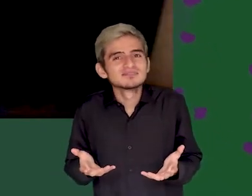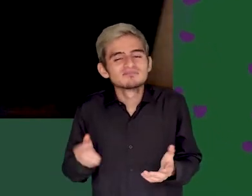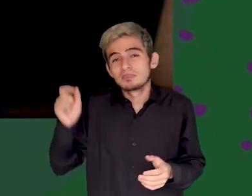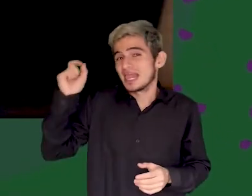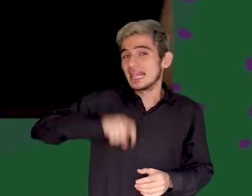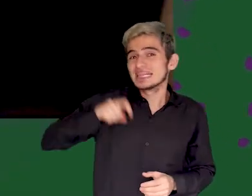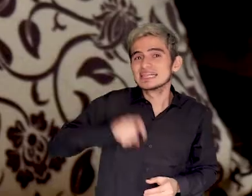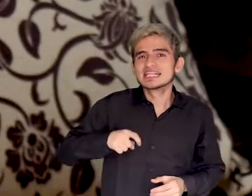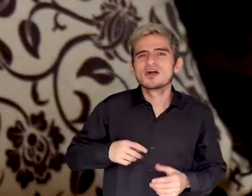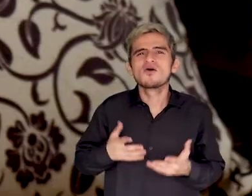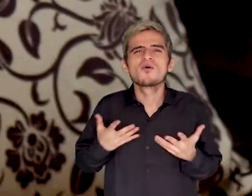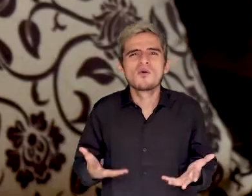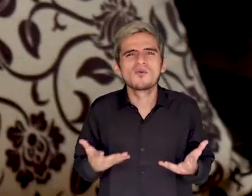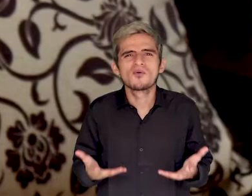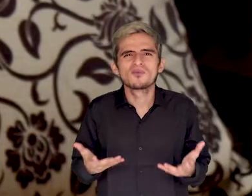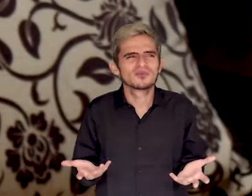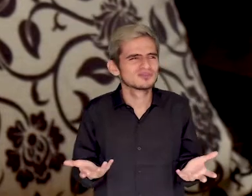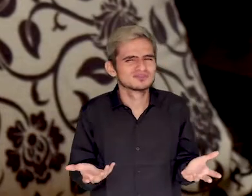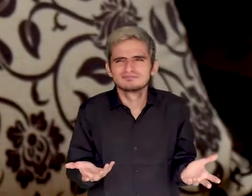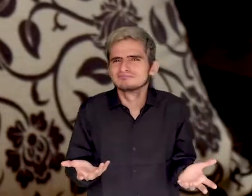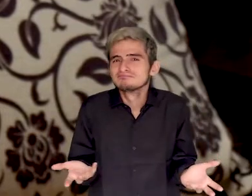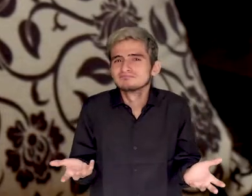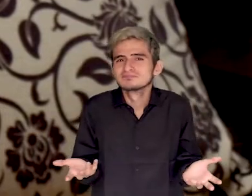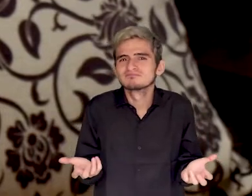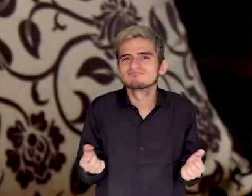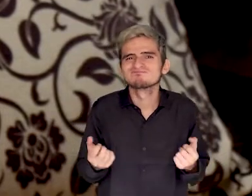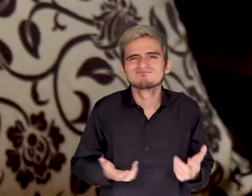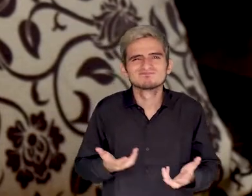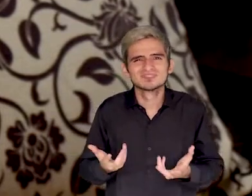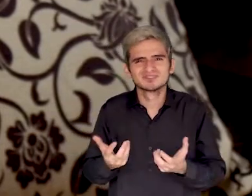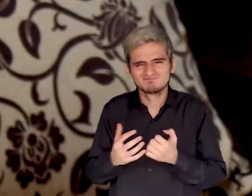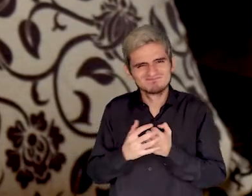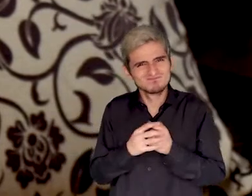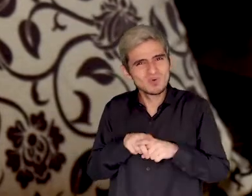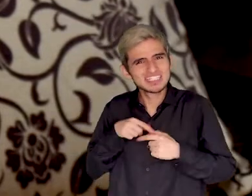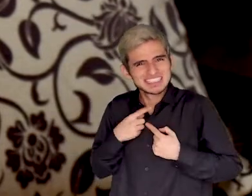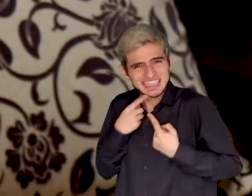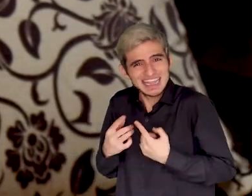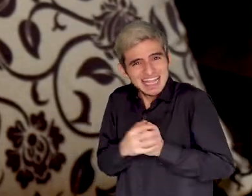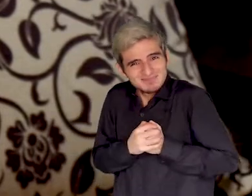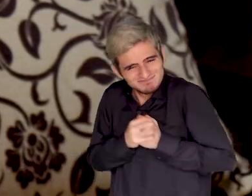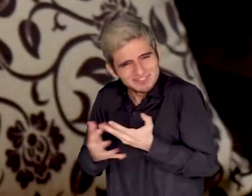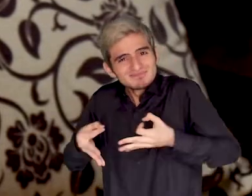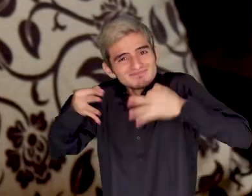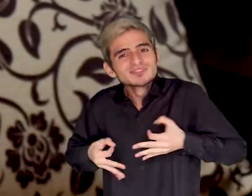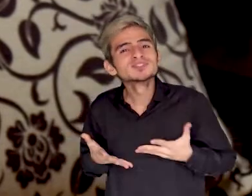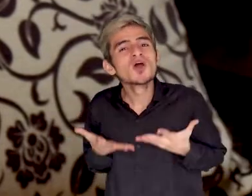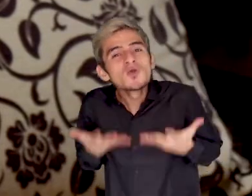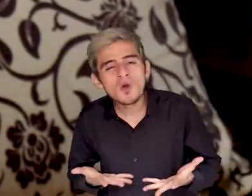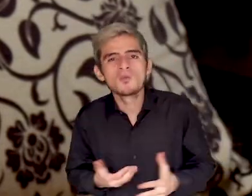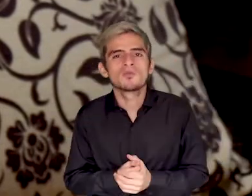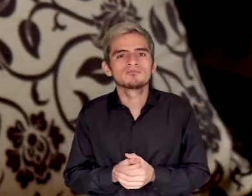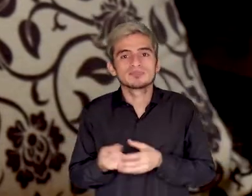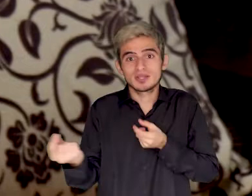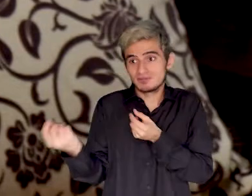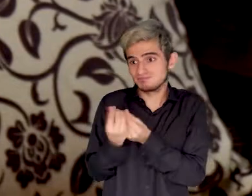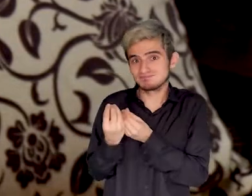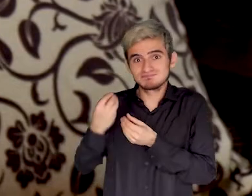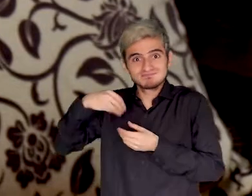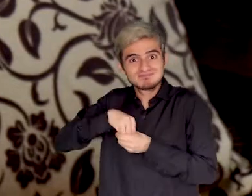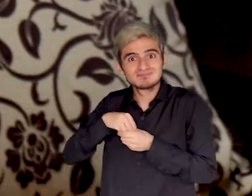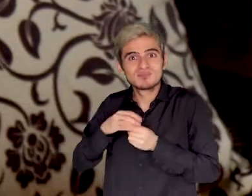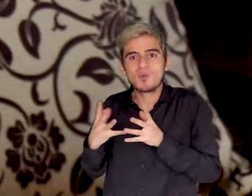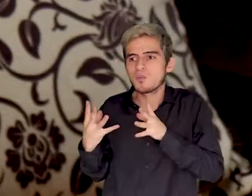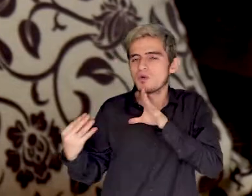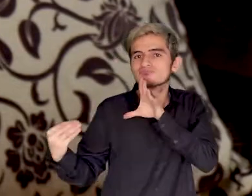adelante. Creo que tenemos que lograr, como que el mensaje sería eso, encontremos una mayor cercanía entre la sinceridad